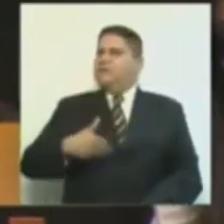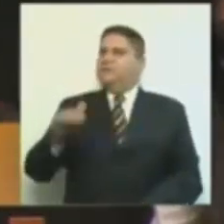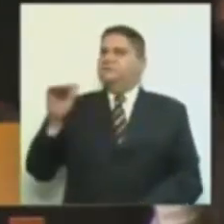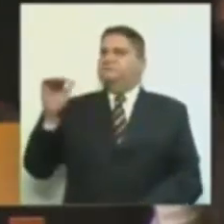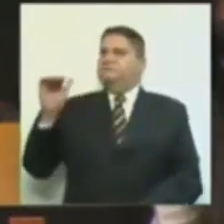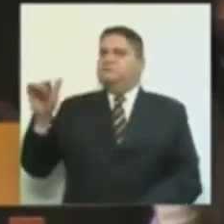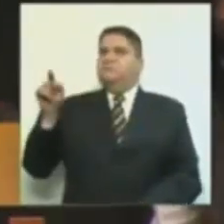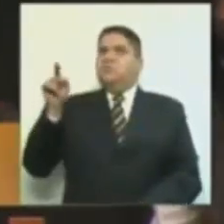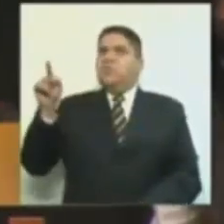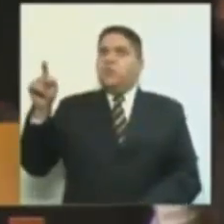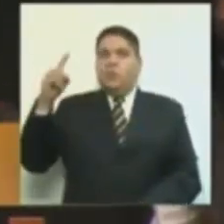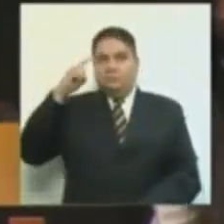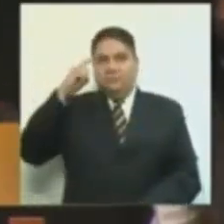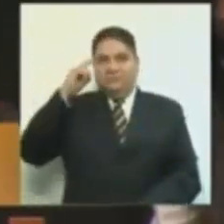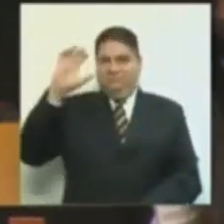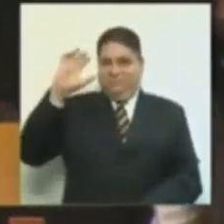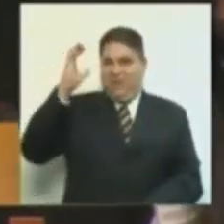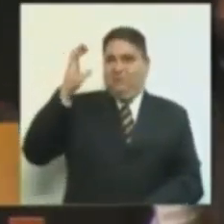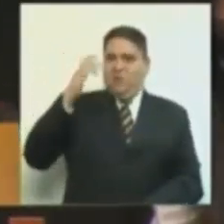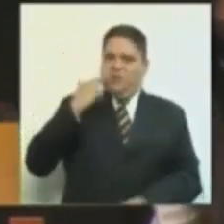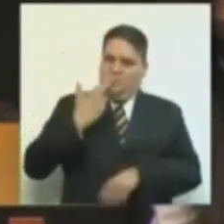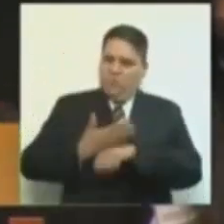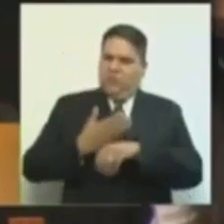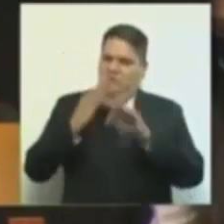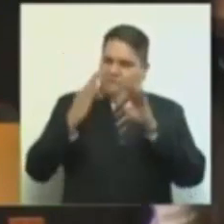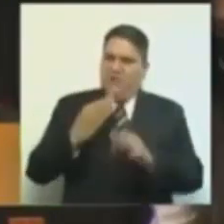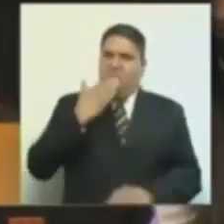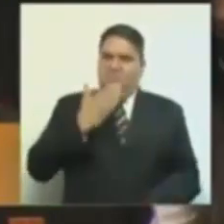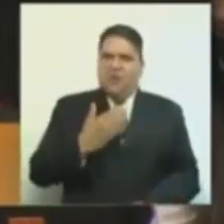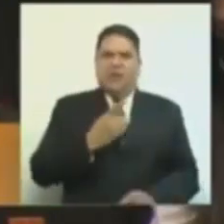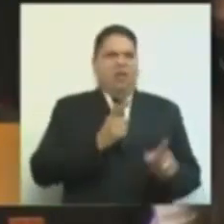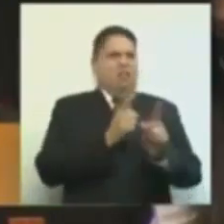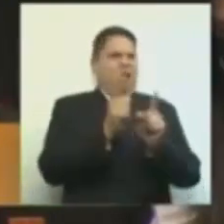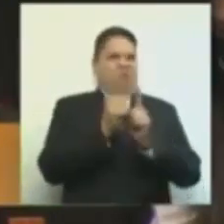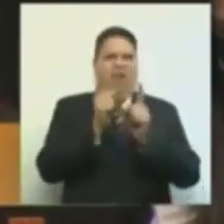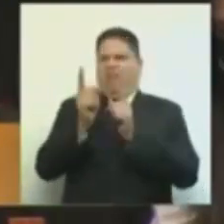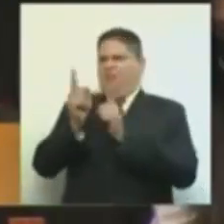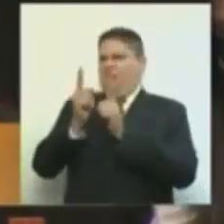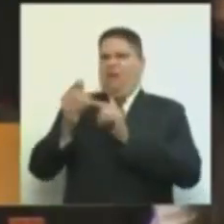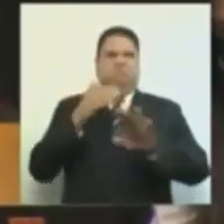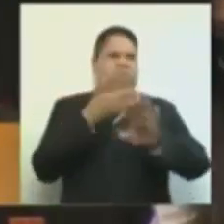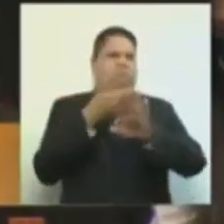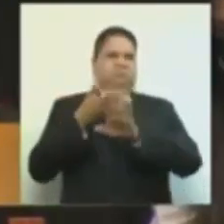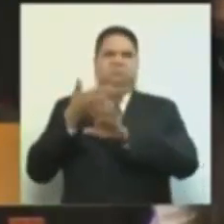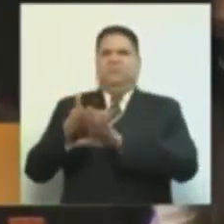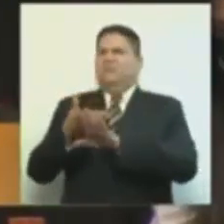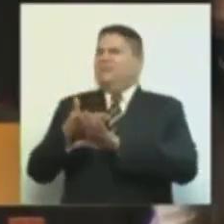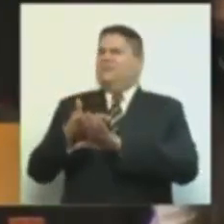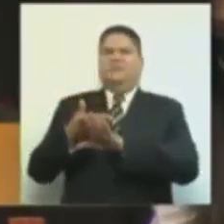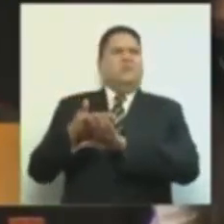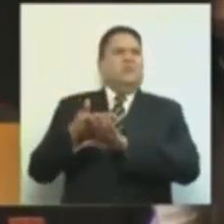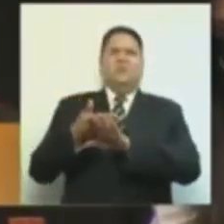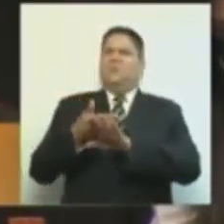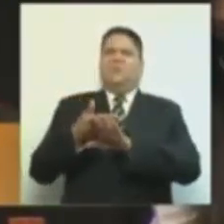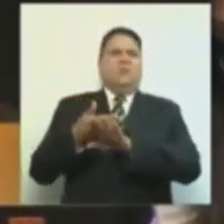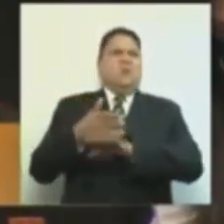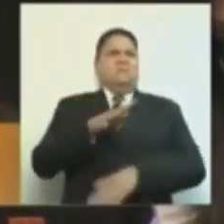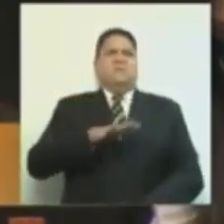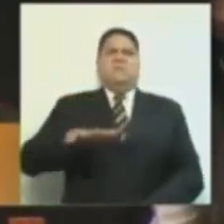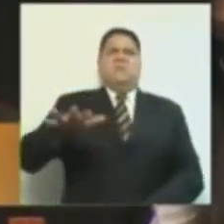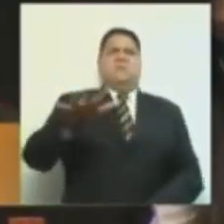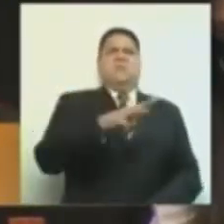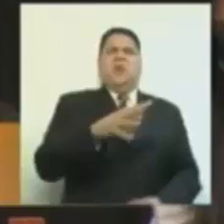sentido de responsabilidad y a no ofender ni lastimar a millones de